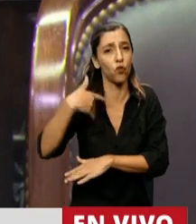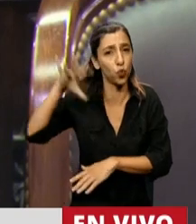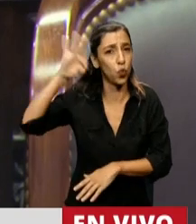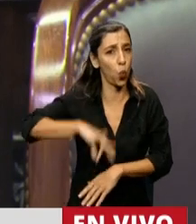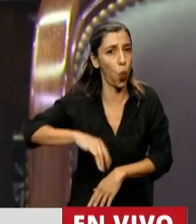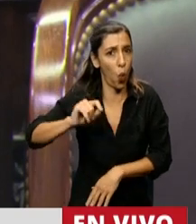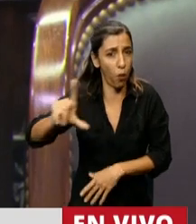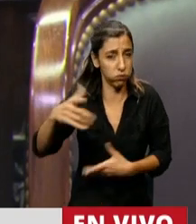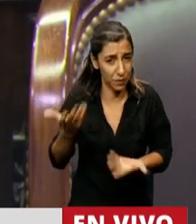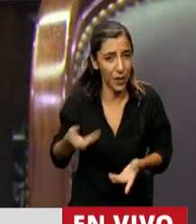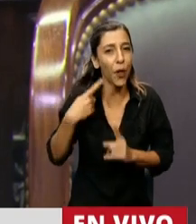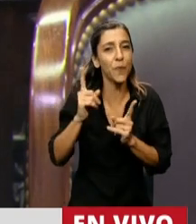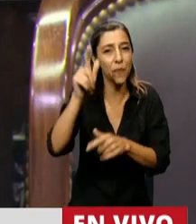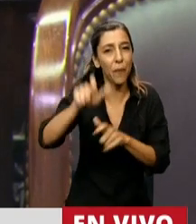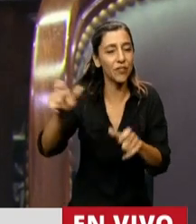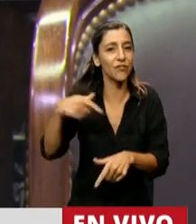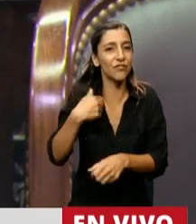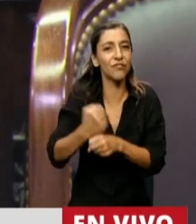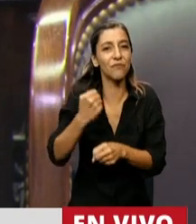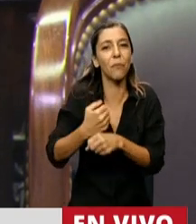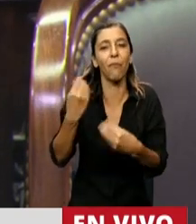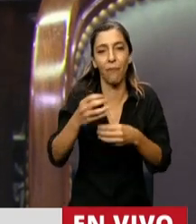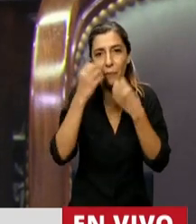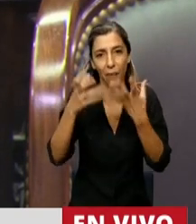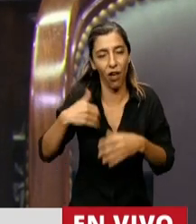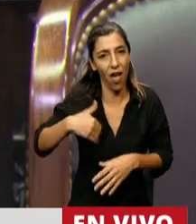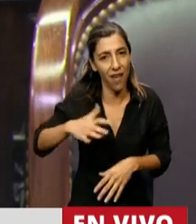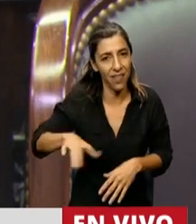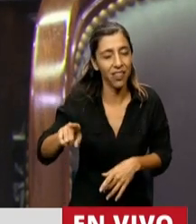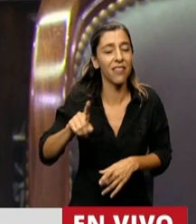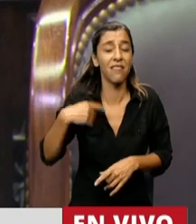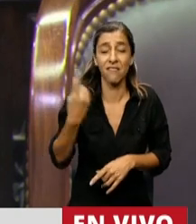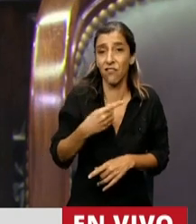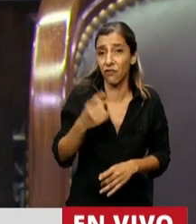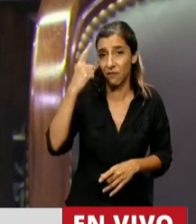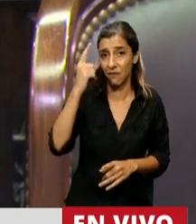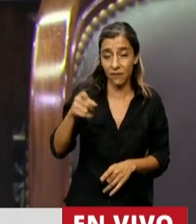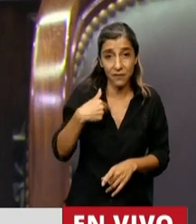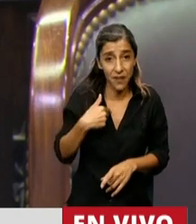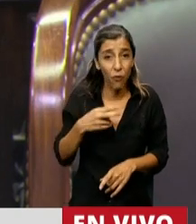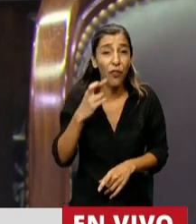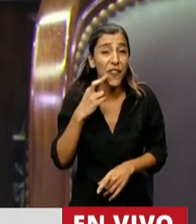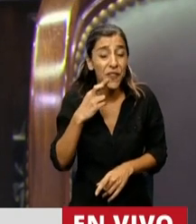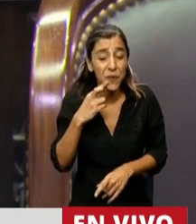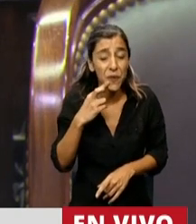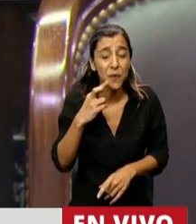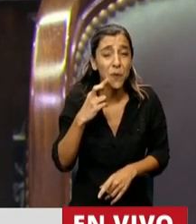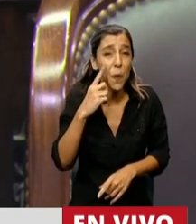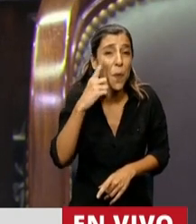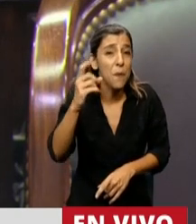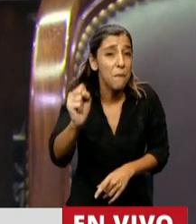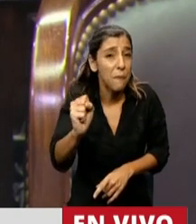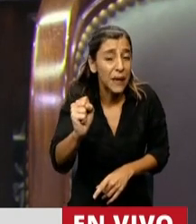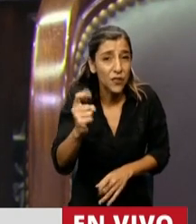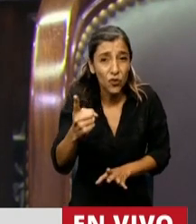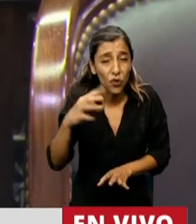la Argentina. Creo que todos entendemos que nadie puede vivir con 19.000 pesos. Creo